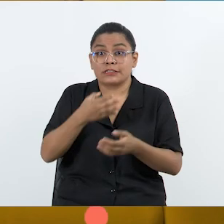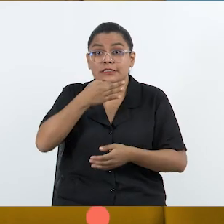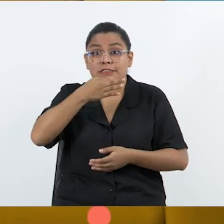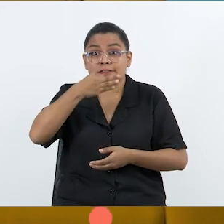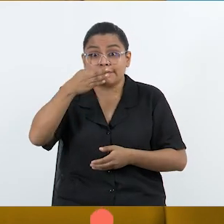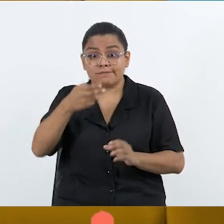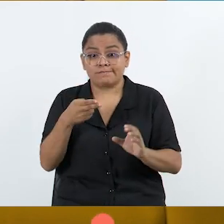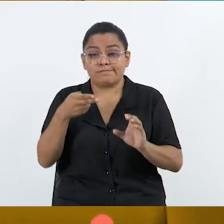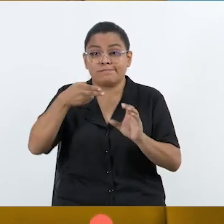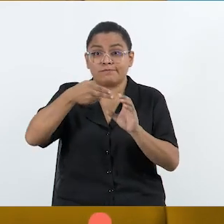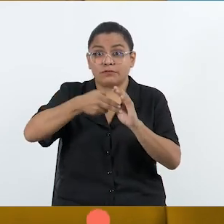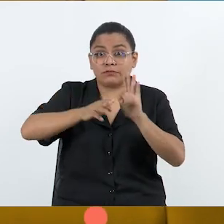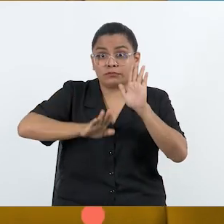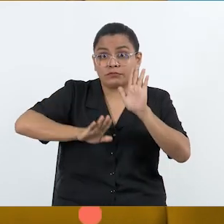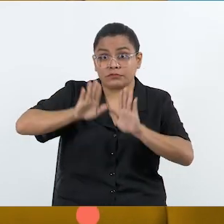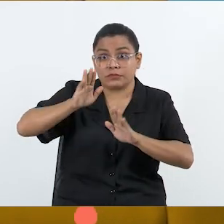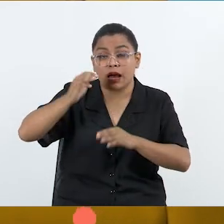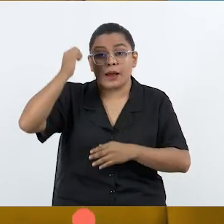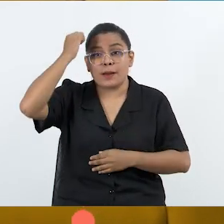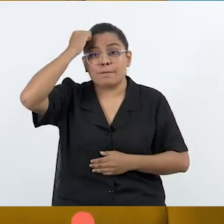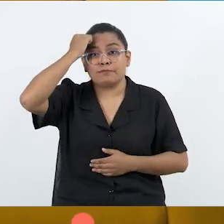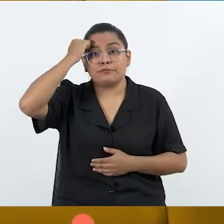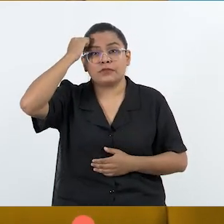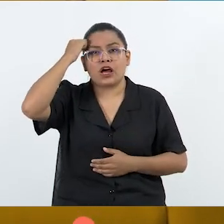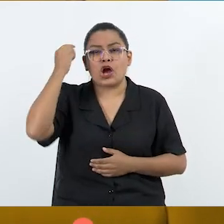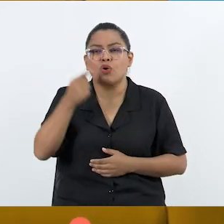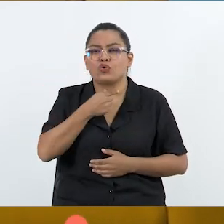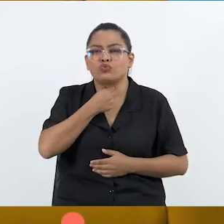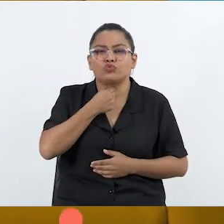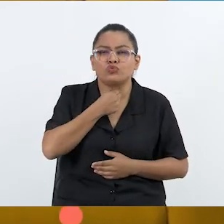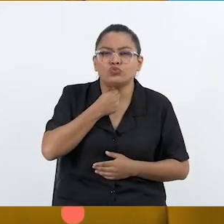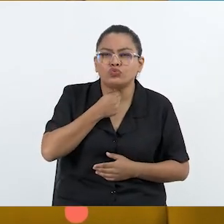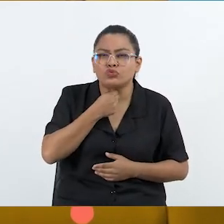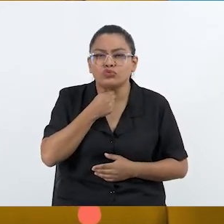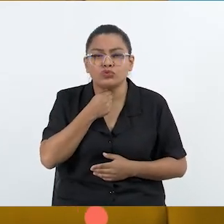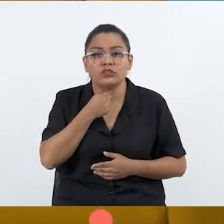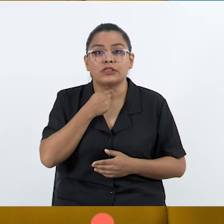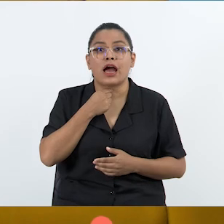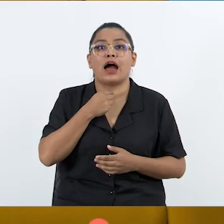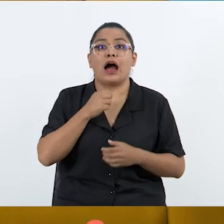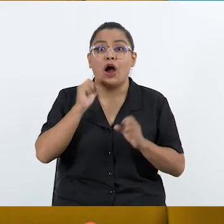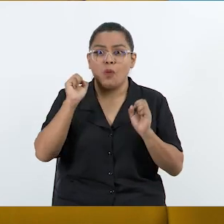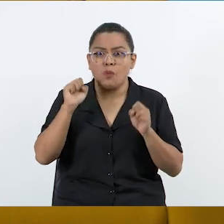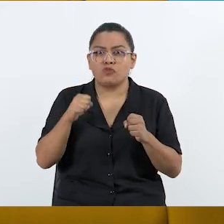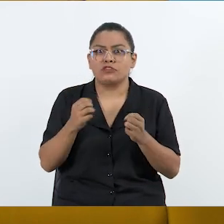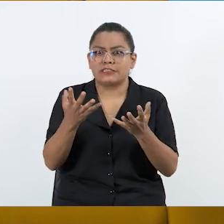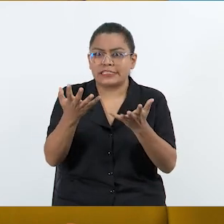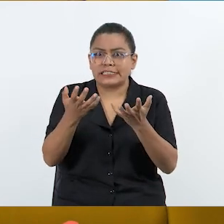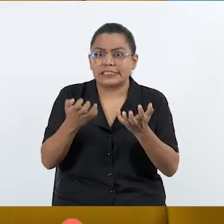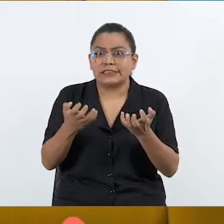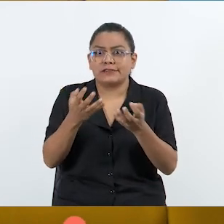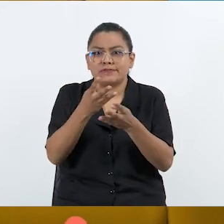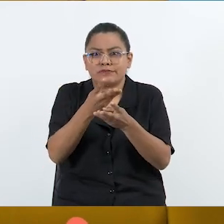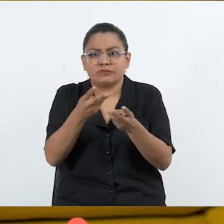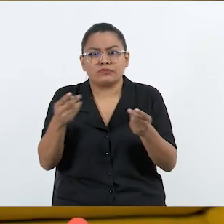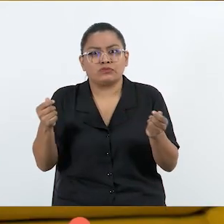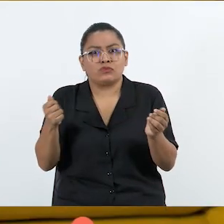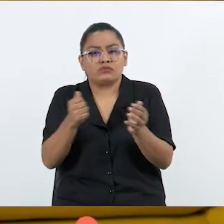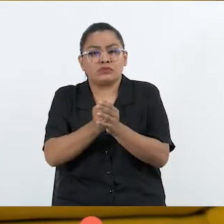participar e involucrarse en el aprendizaje es la curiosidad y las ganas de resolver un